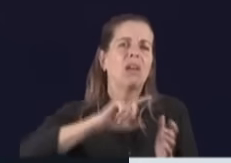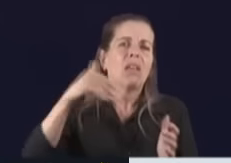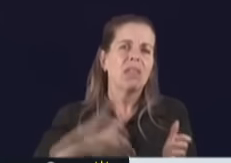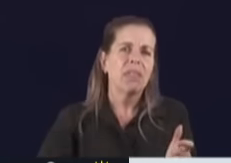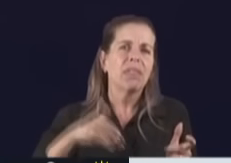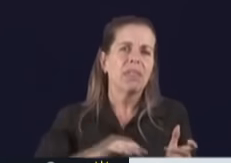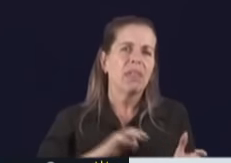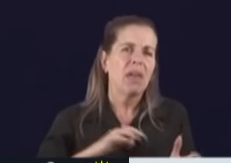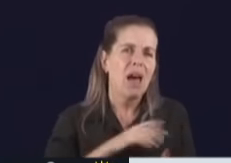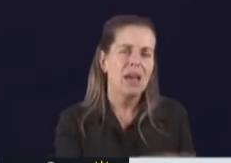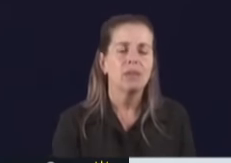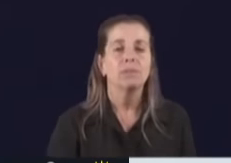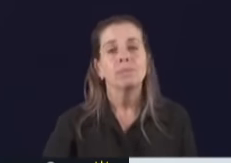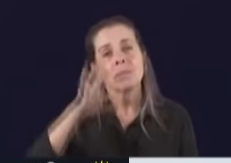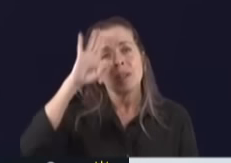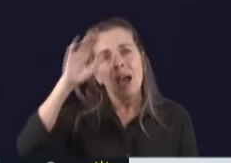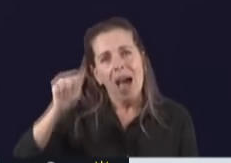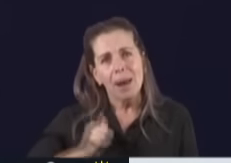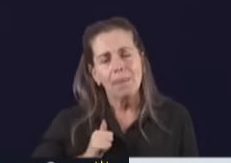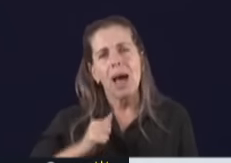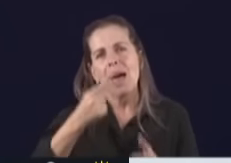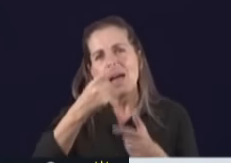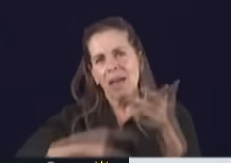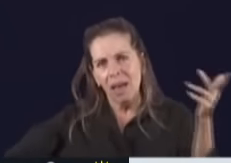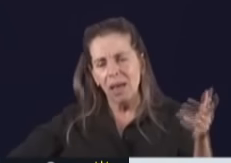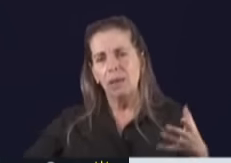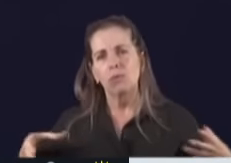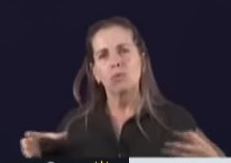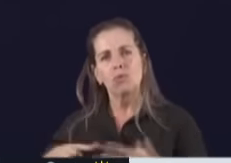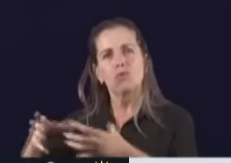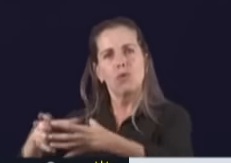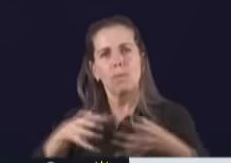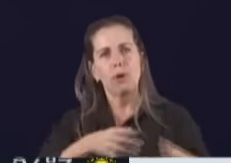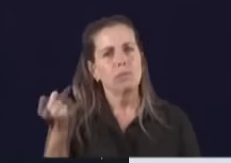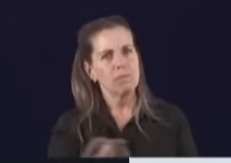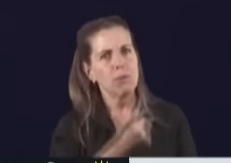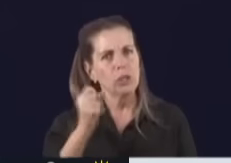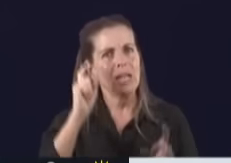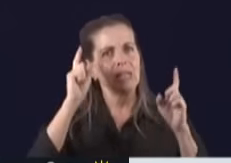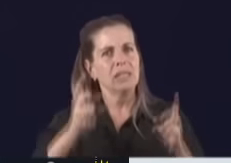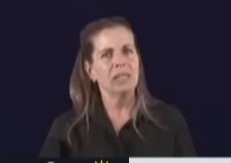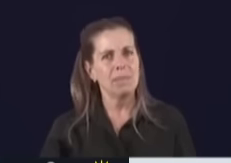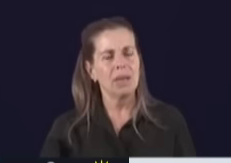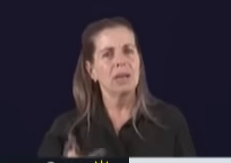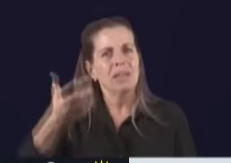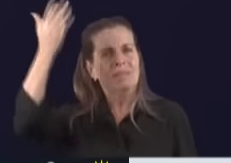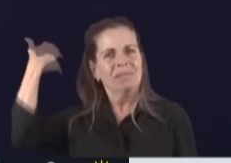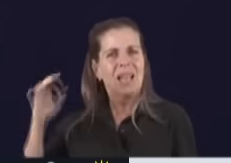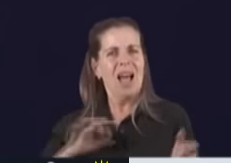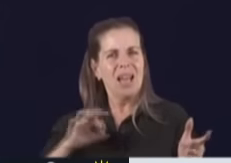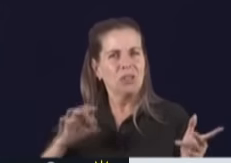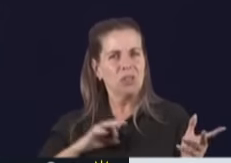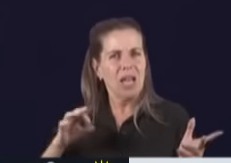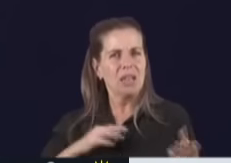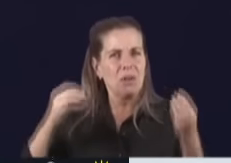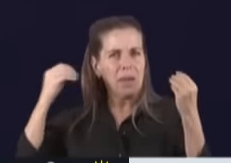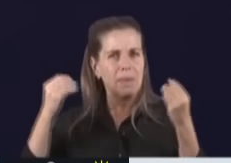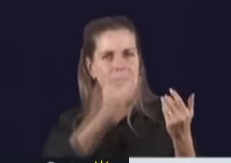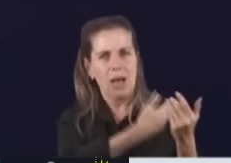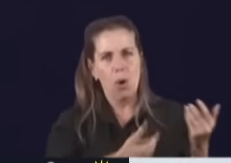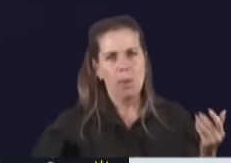Las Fuerzas Armadas también son un elemento clave en la seguridad nacional. Durante años soportaron el maltrato y